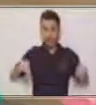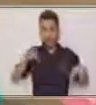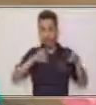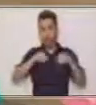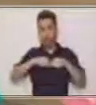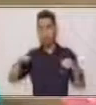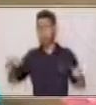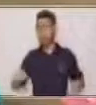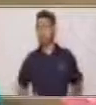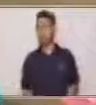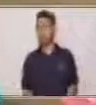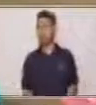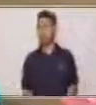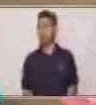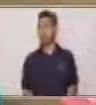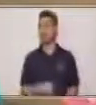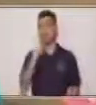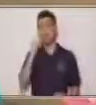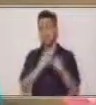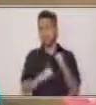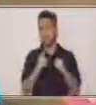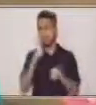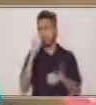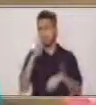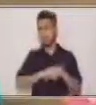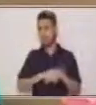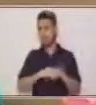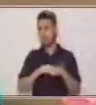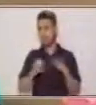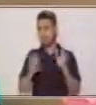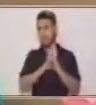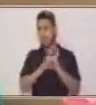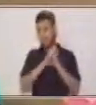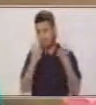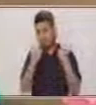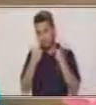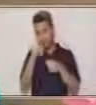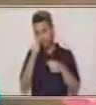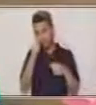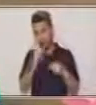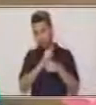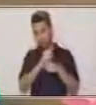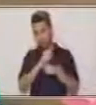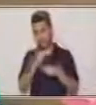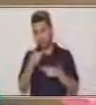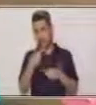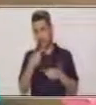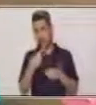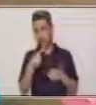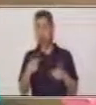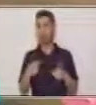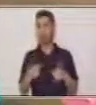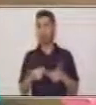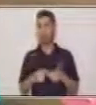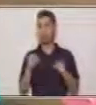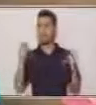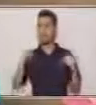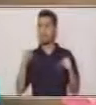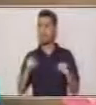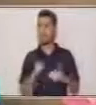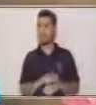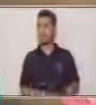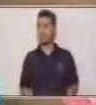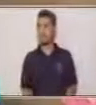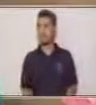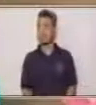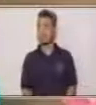Vamos entonces con un ejemplo más. Sé que tú me estás ayudando en casa y sé que tú también lo estás trabajando, entonces no tengo